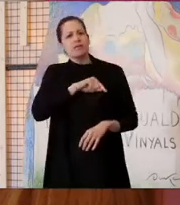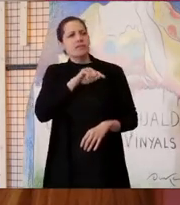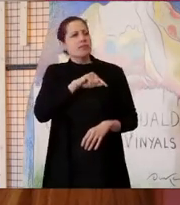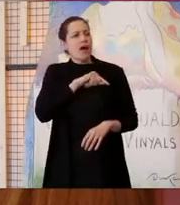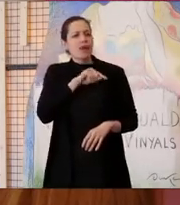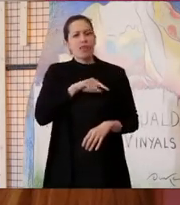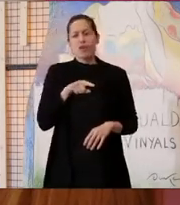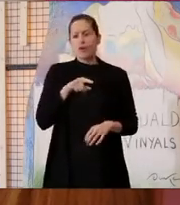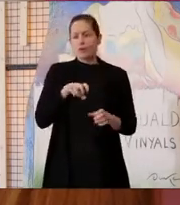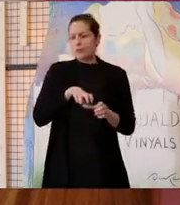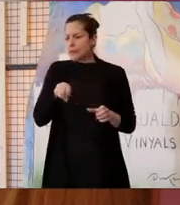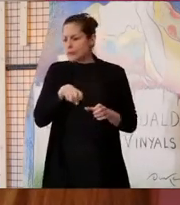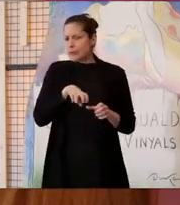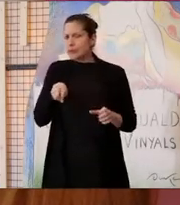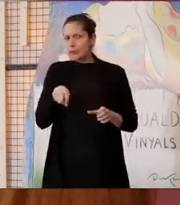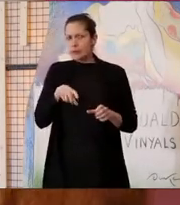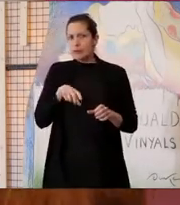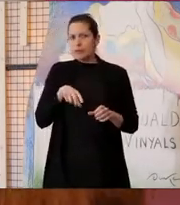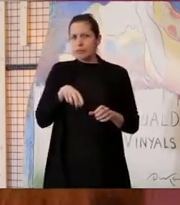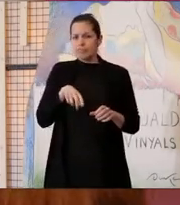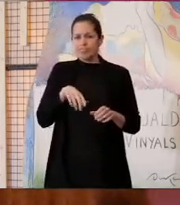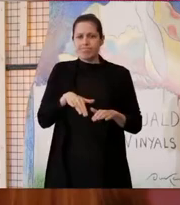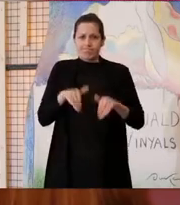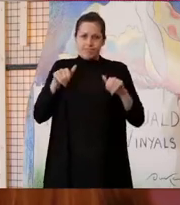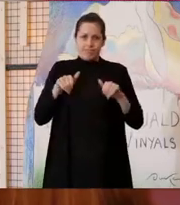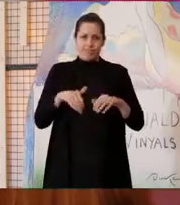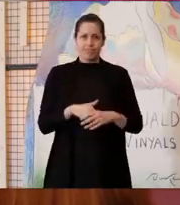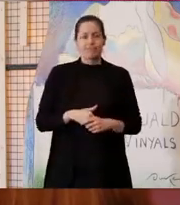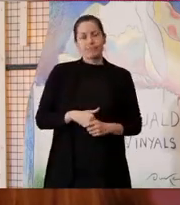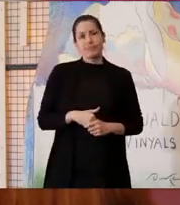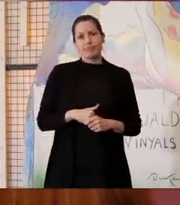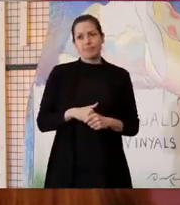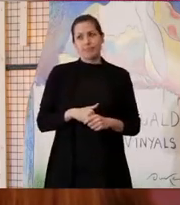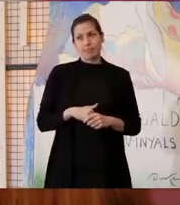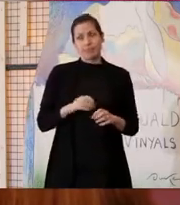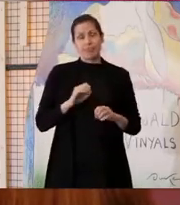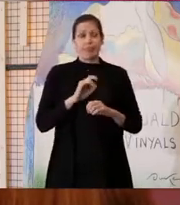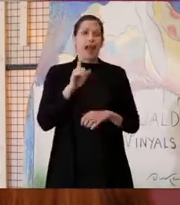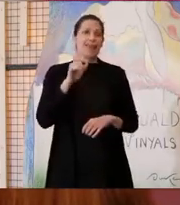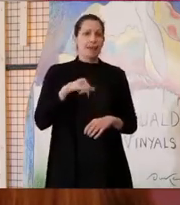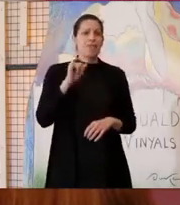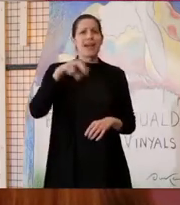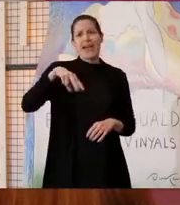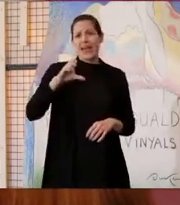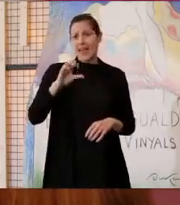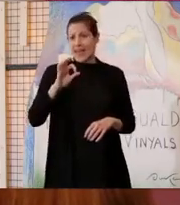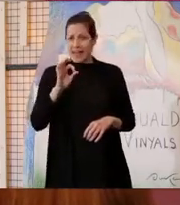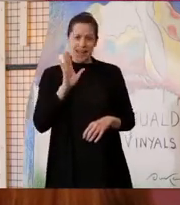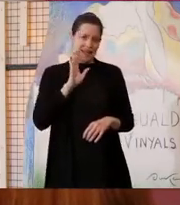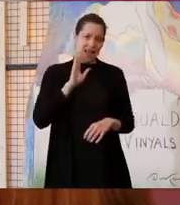yéndose de los cargos no Bueno también lo comentaba Inés verdad es que